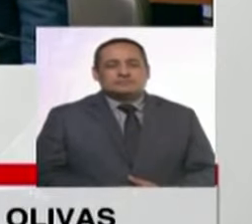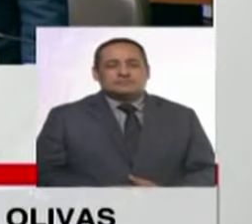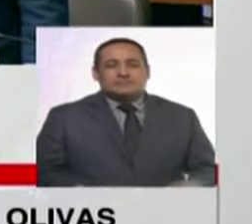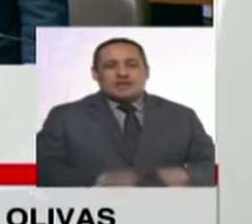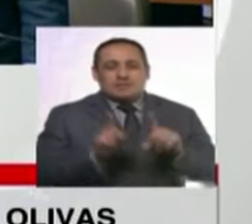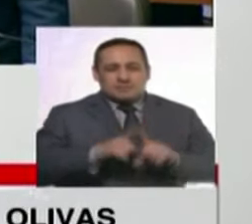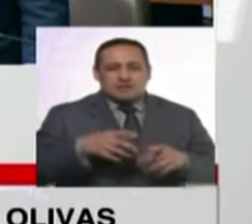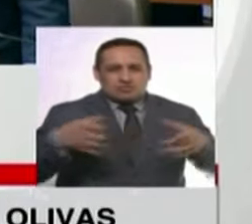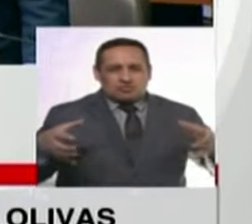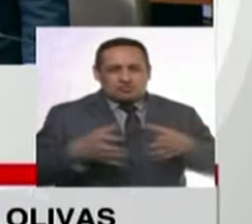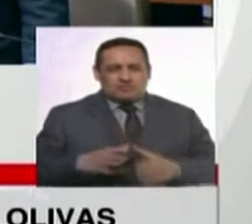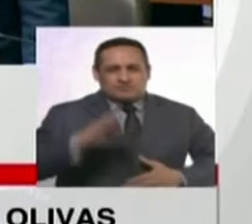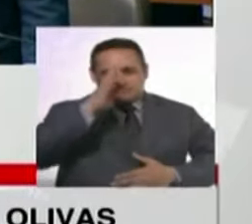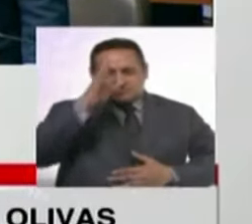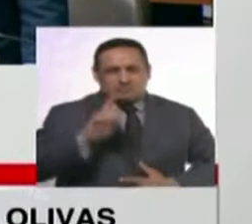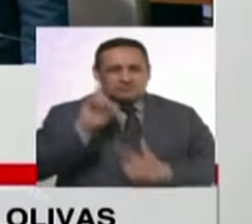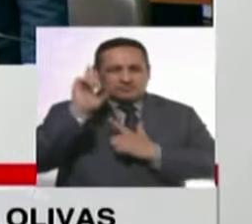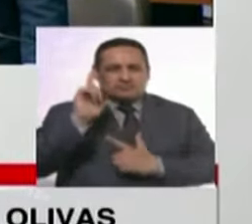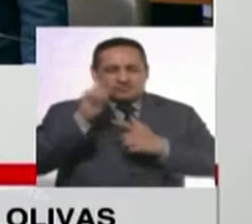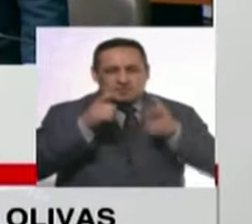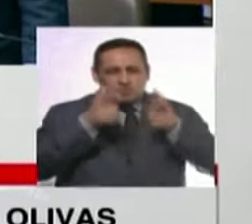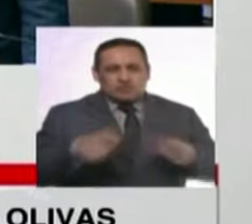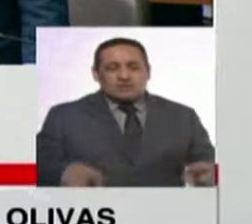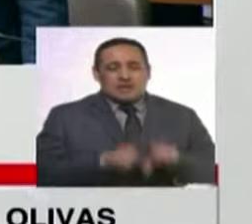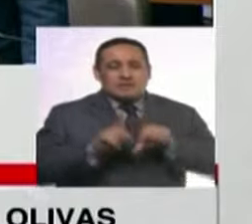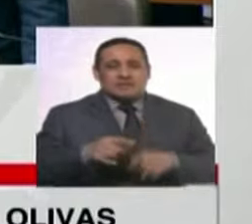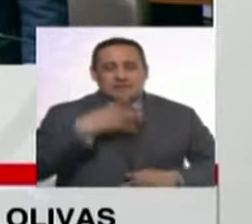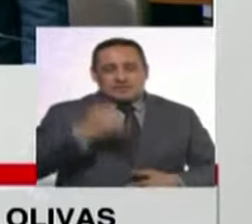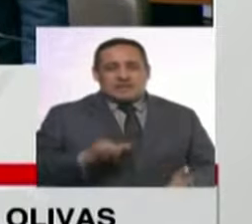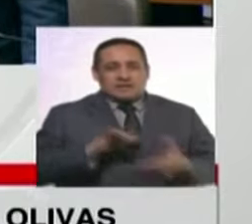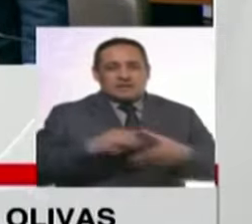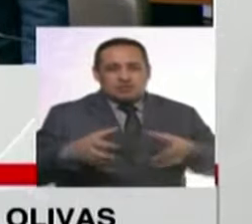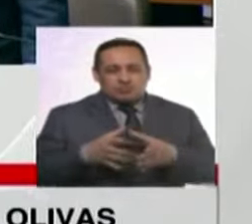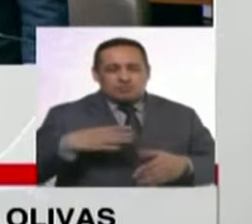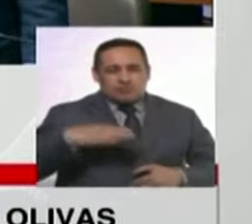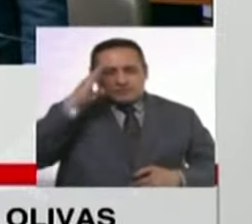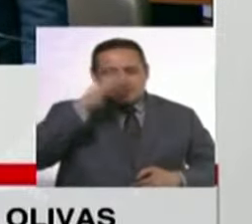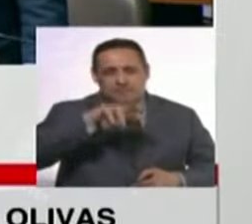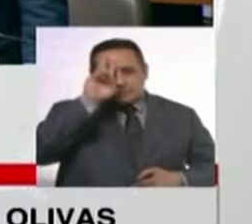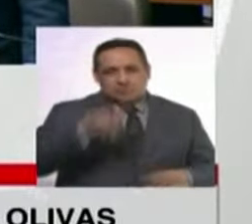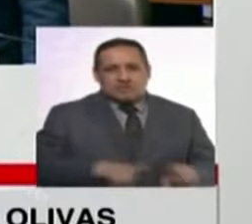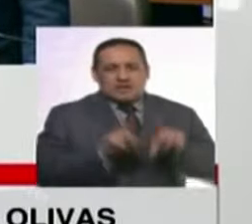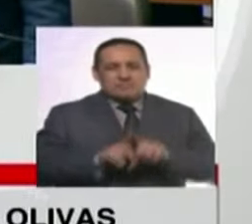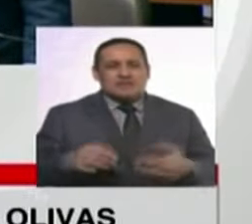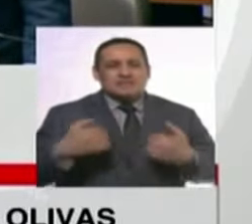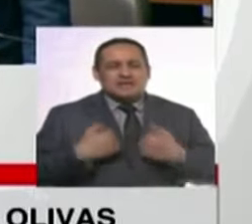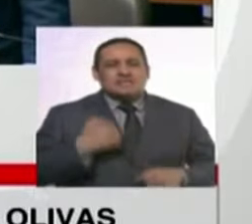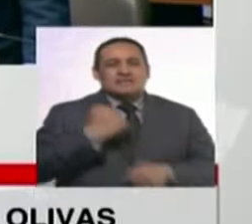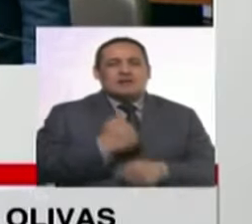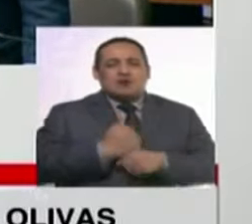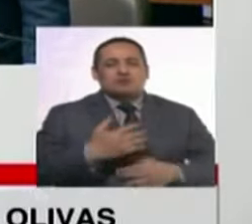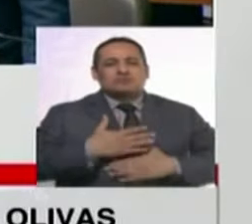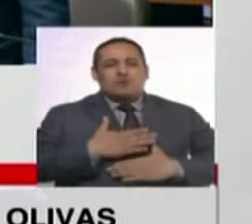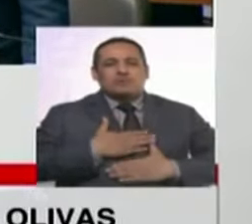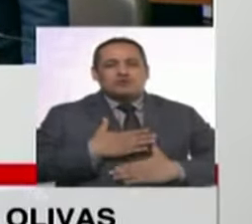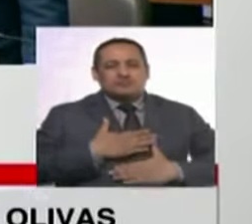las rondas campesinas Por supuesto que la Policía Nacional tiene funciones propias